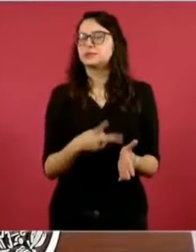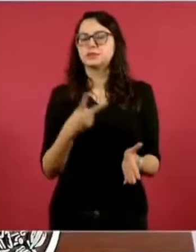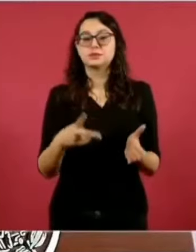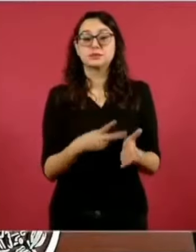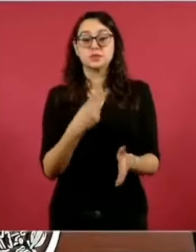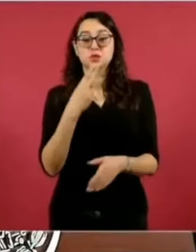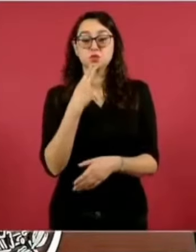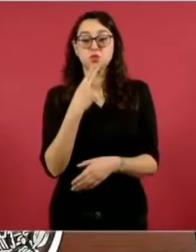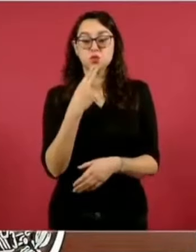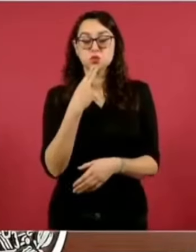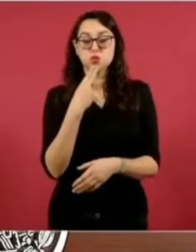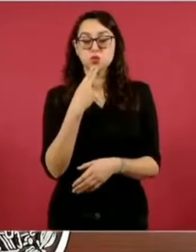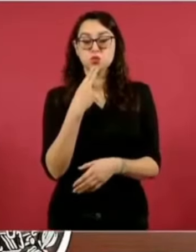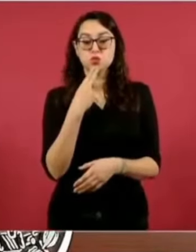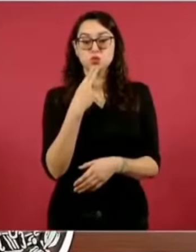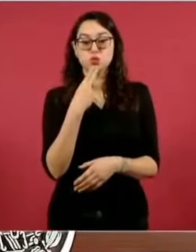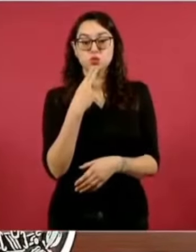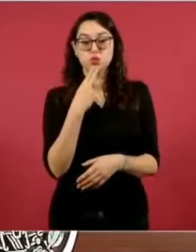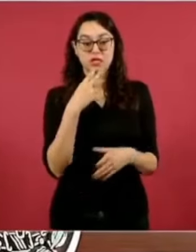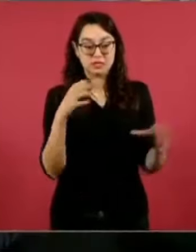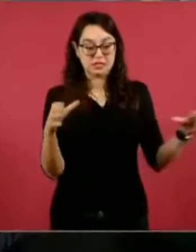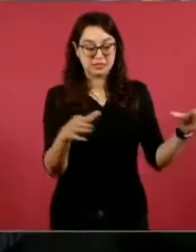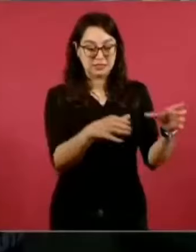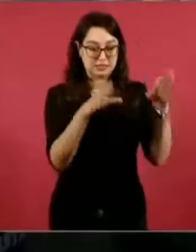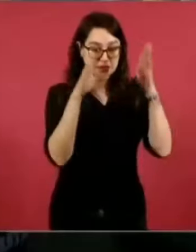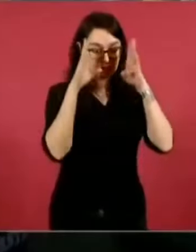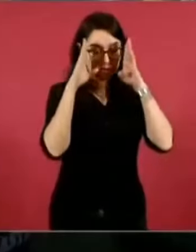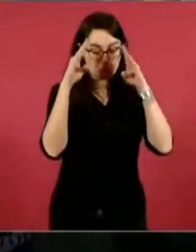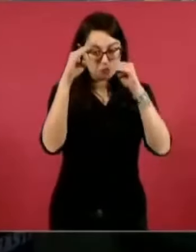en el mundo del pensamiento conservador,